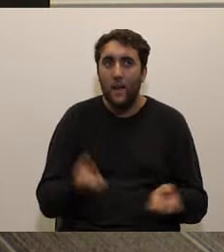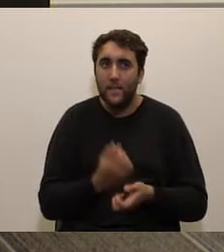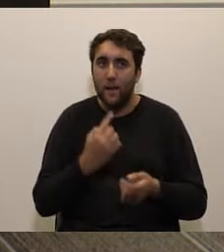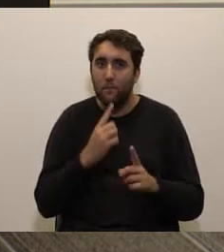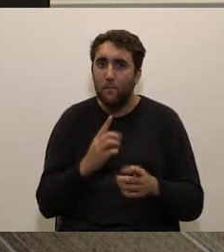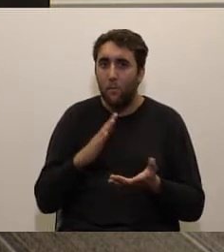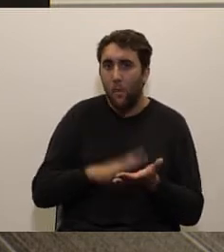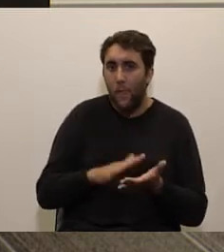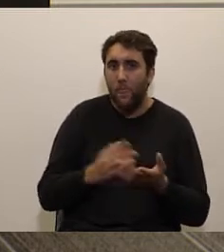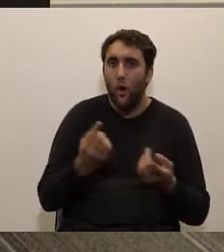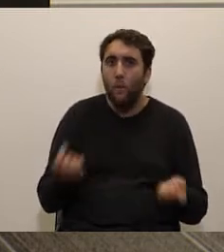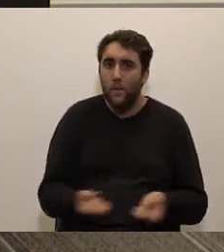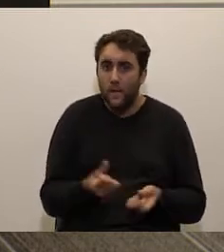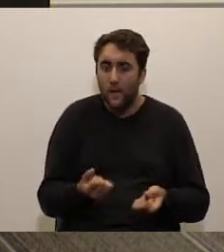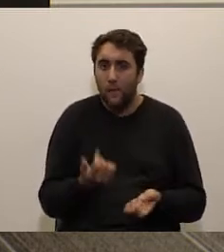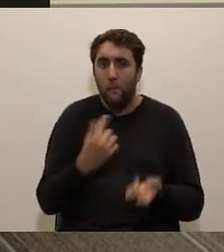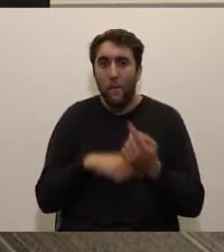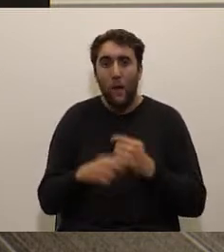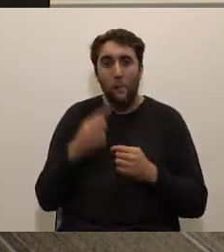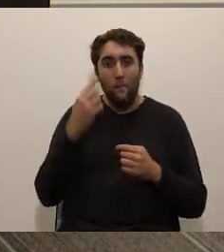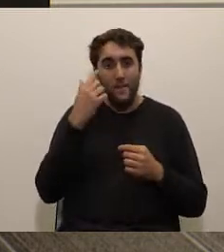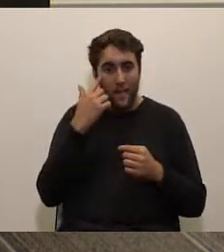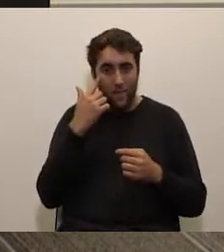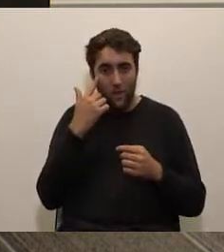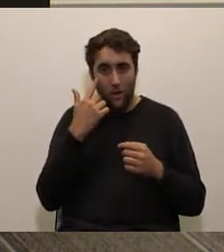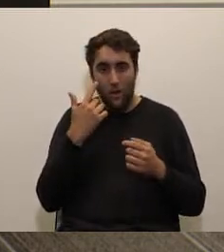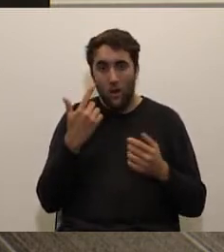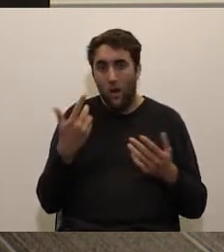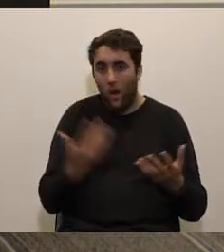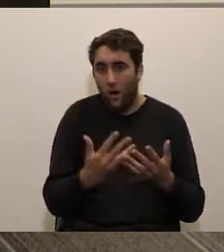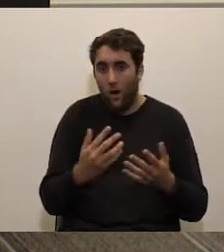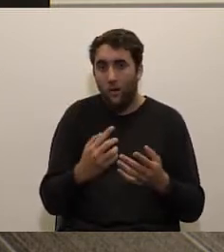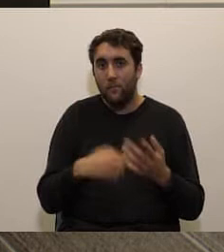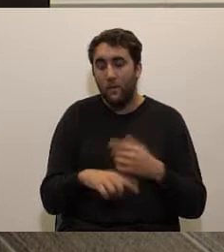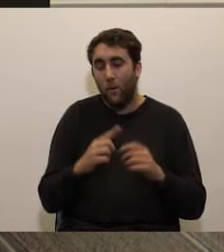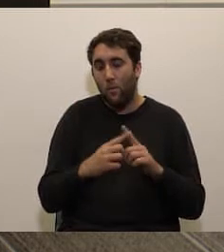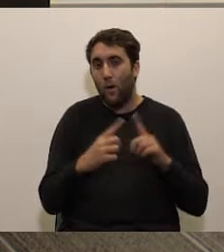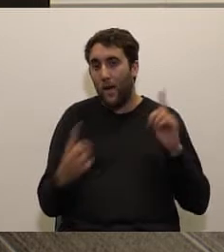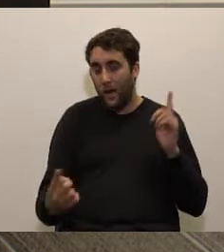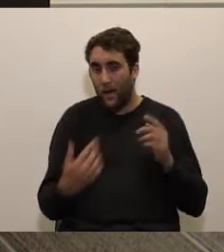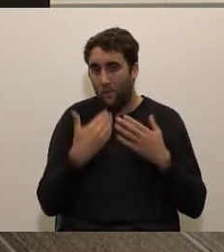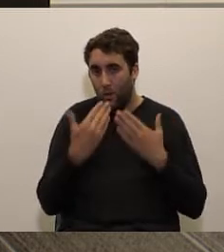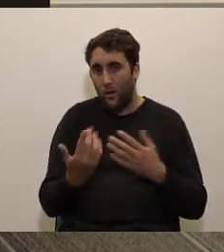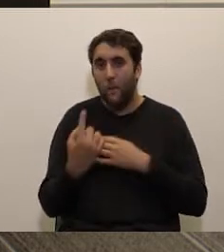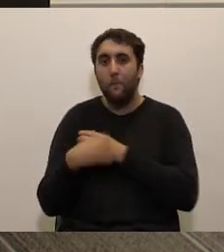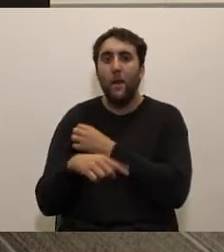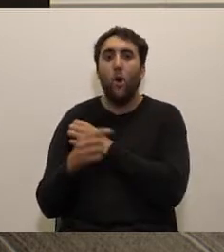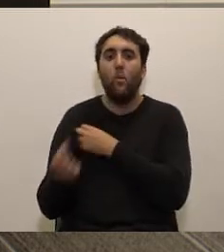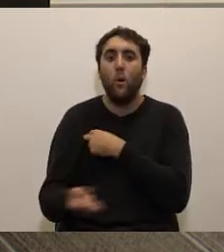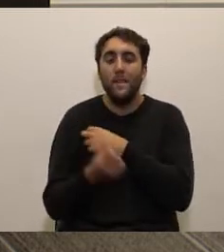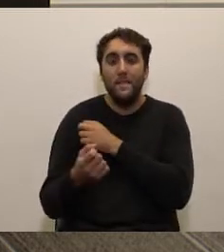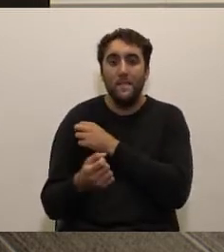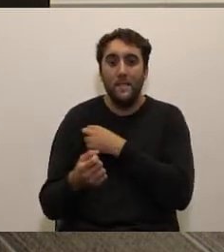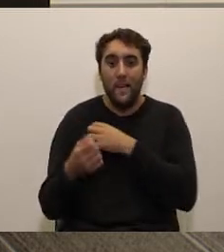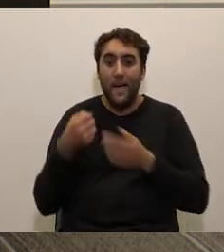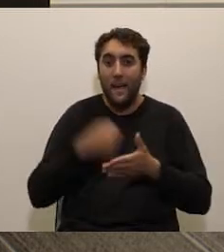esos medios, pero bueno, pensando como quizás esta seguiría como muy larga, ¿no? Pero ¿cómo es ser activista en un